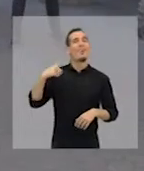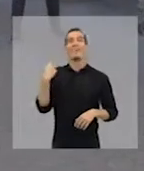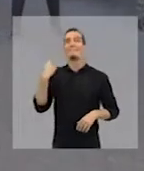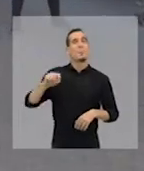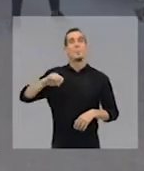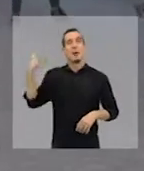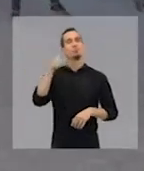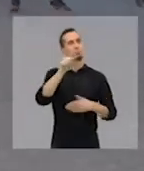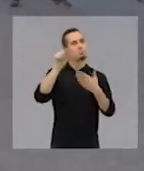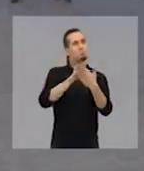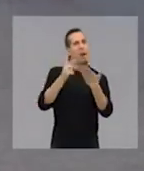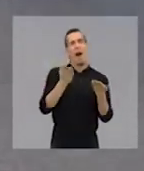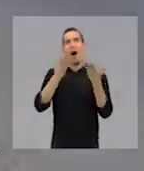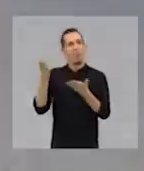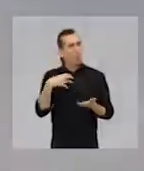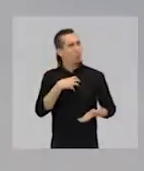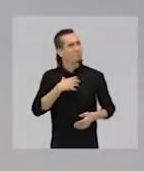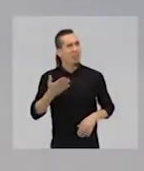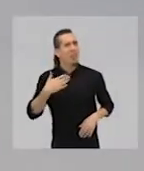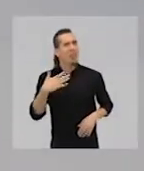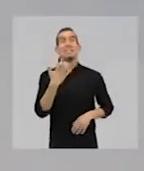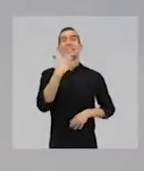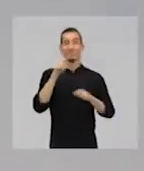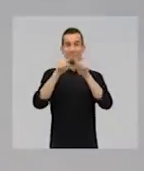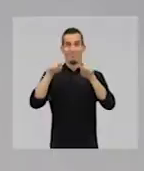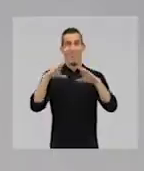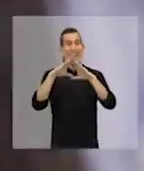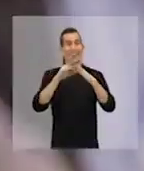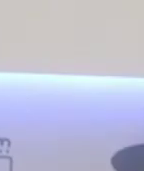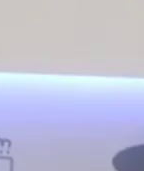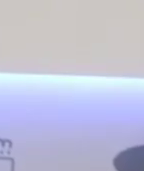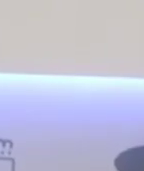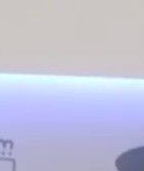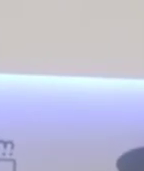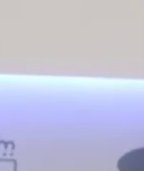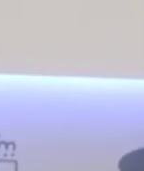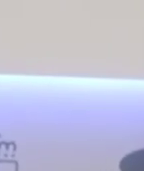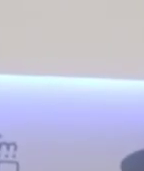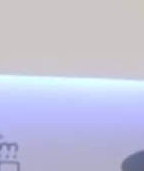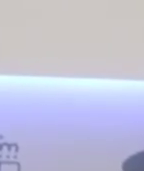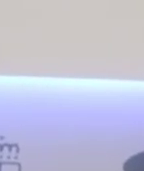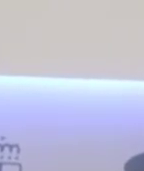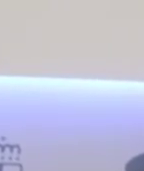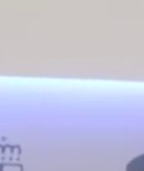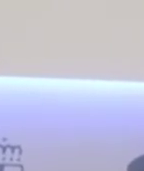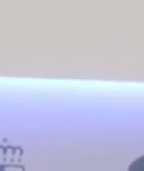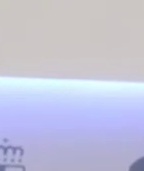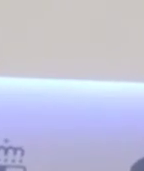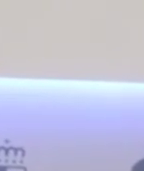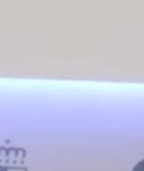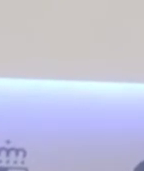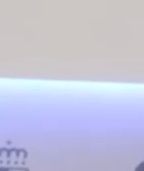y se ha mostrado segura de que con el incremento del presupuesto se va a poder llegar a más personas. Este 0,7 estaba